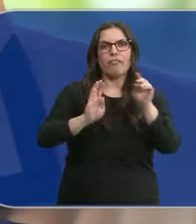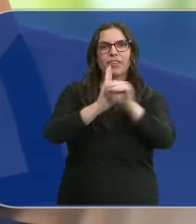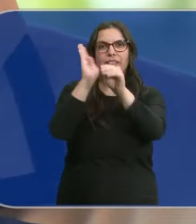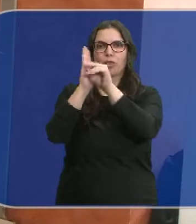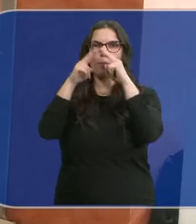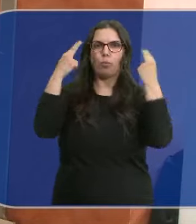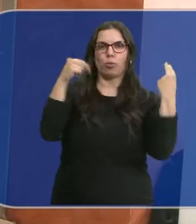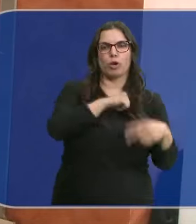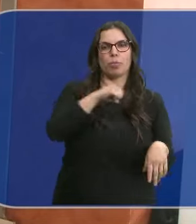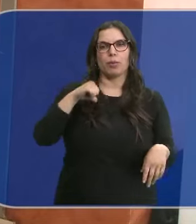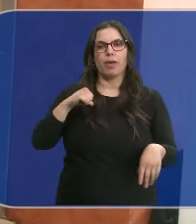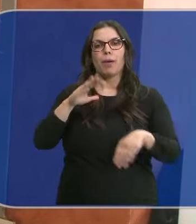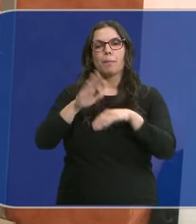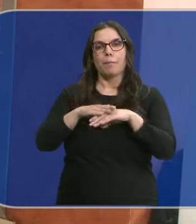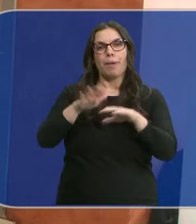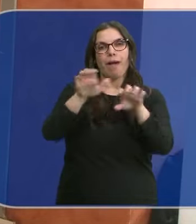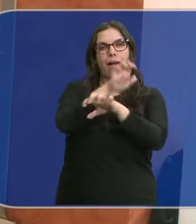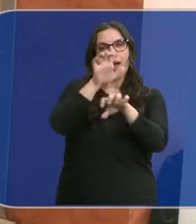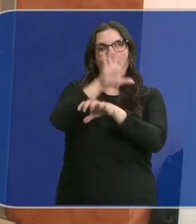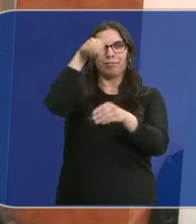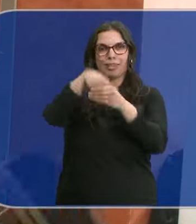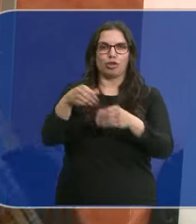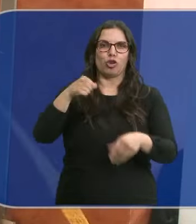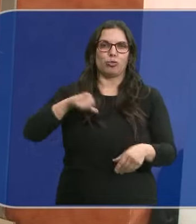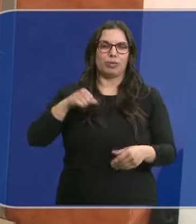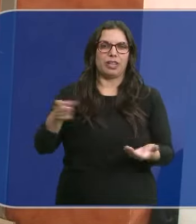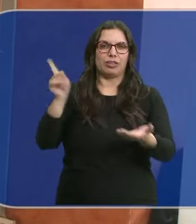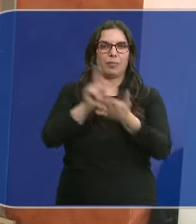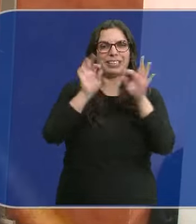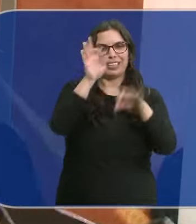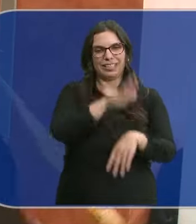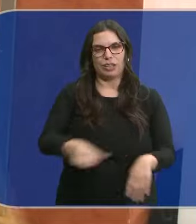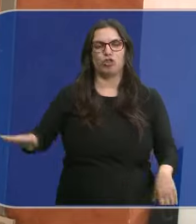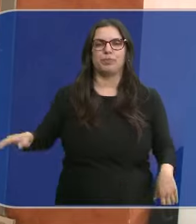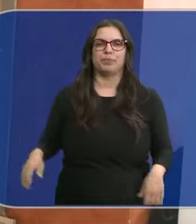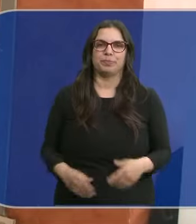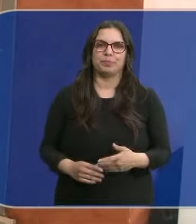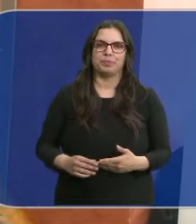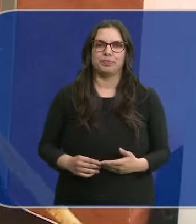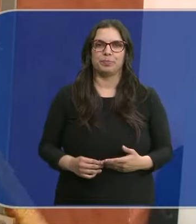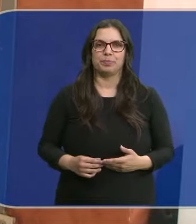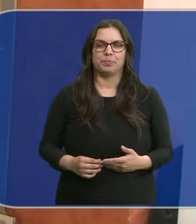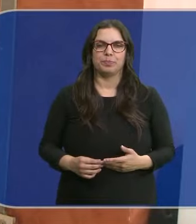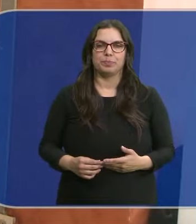financiación público-privada para que las carcajadas regresen a las plantas de pediatría de Burgos.